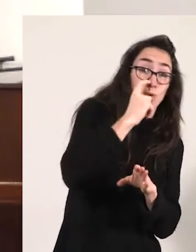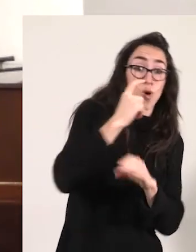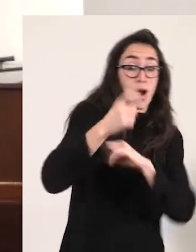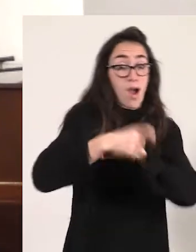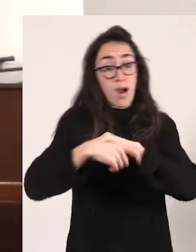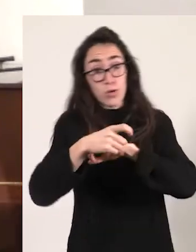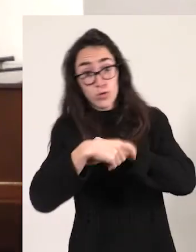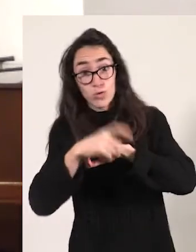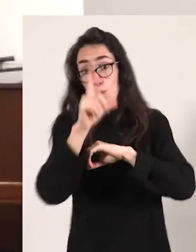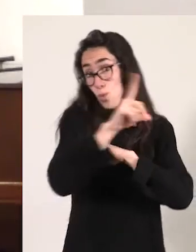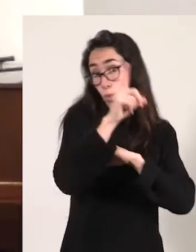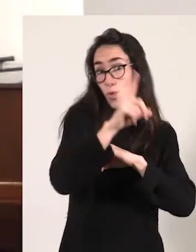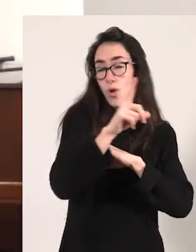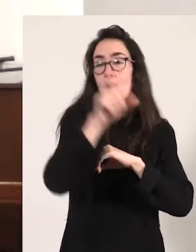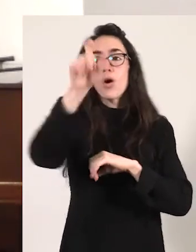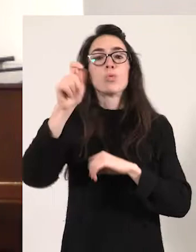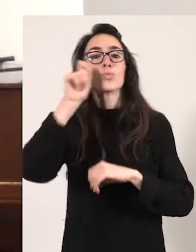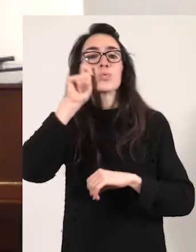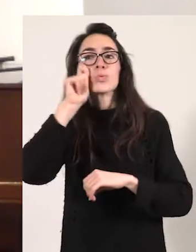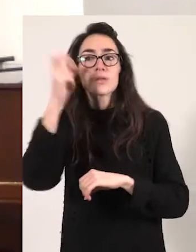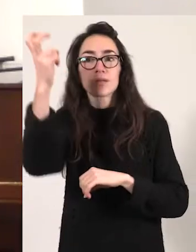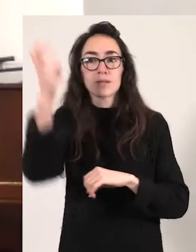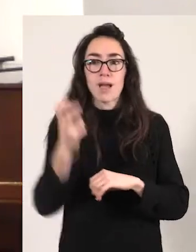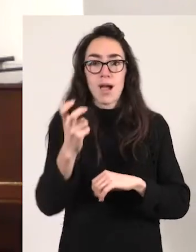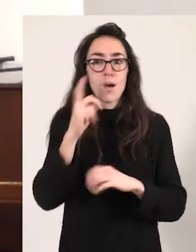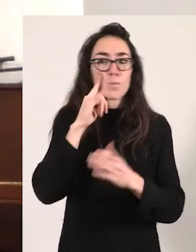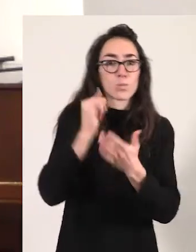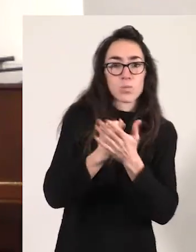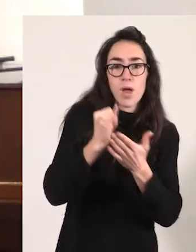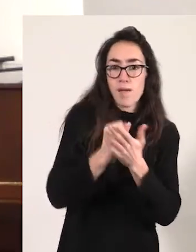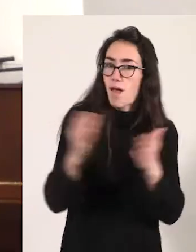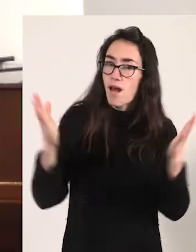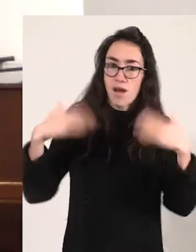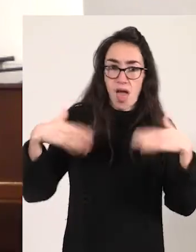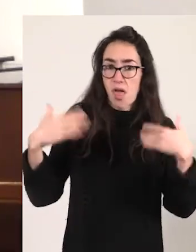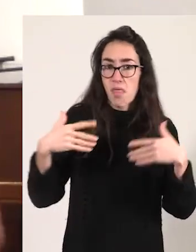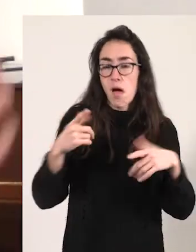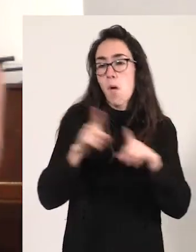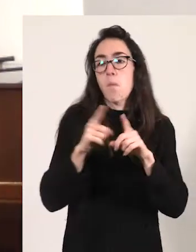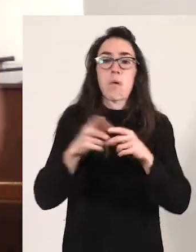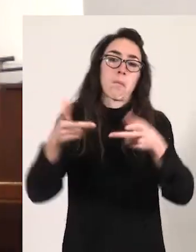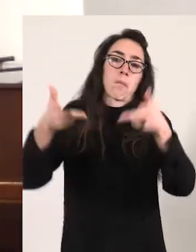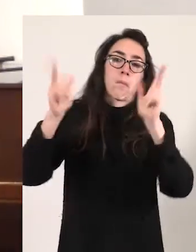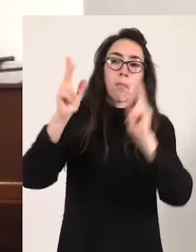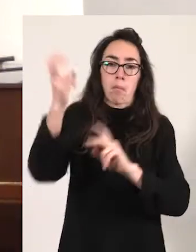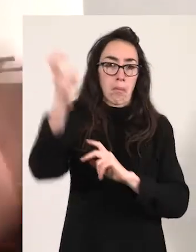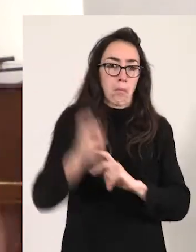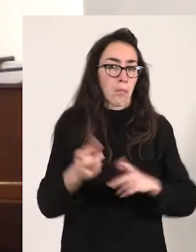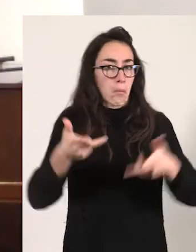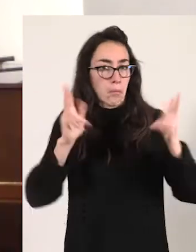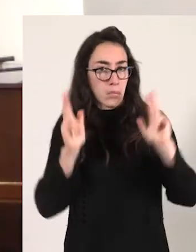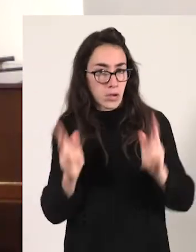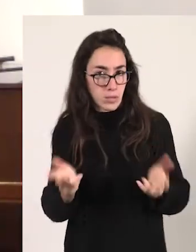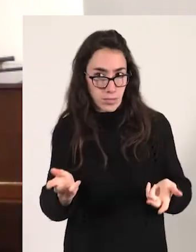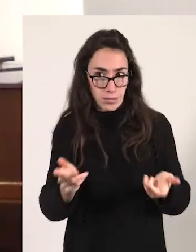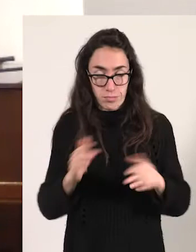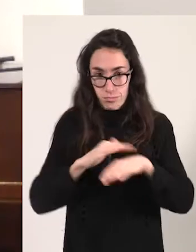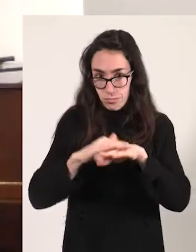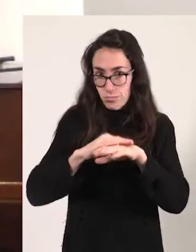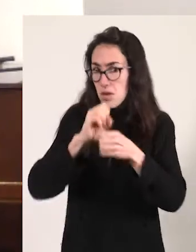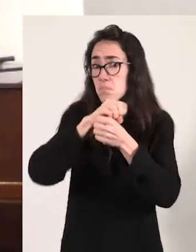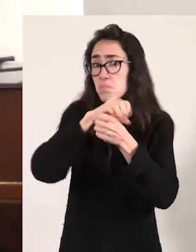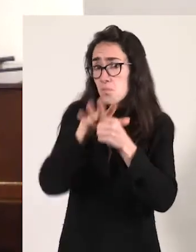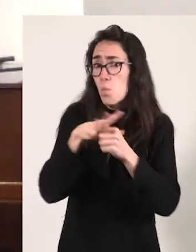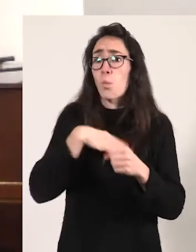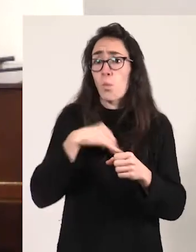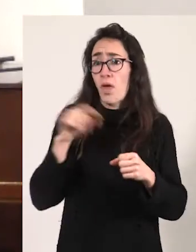deberes en julio y agosto para que pudieran venir turistas a los que se aducía una no presencia de virus, ¿no? Como